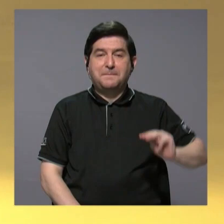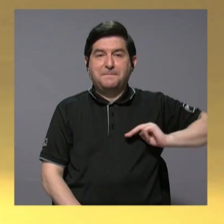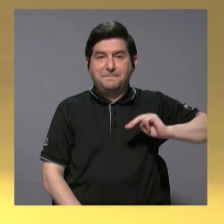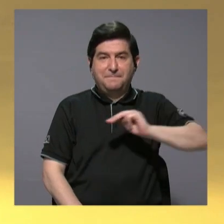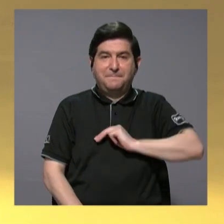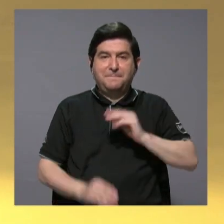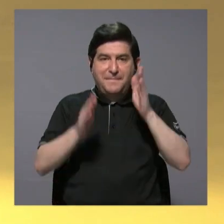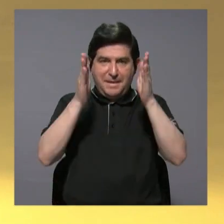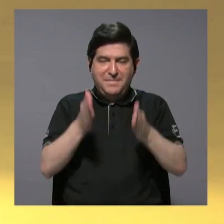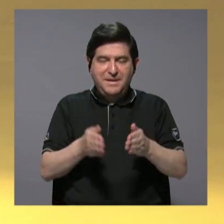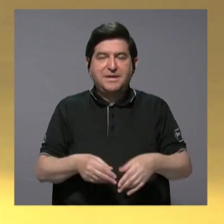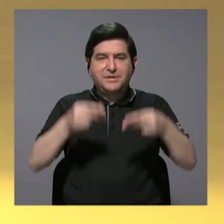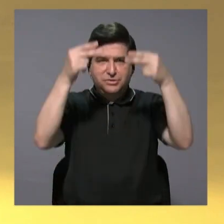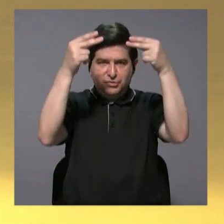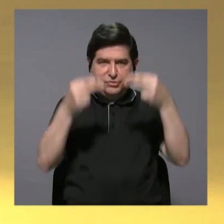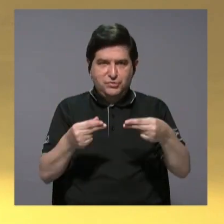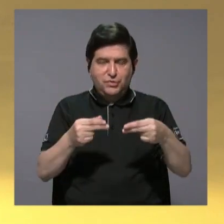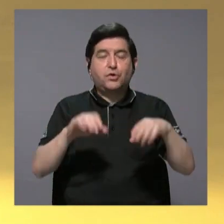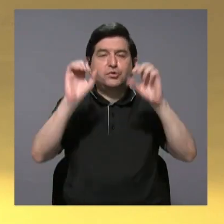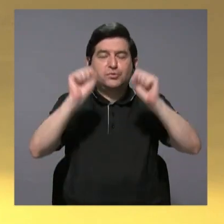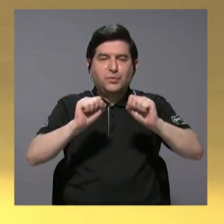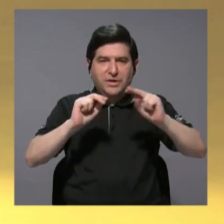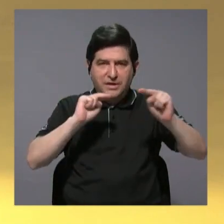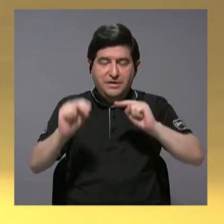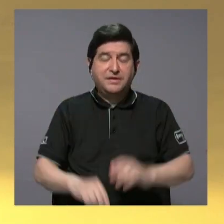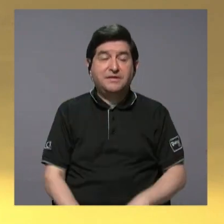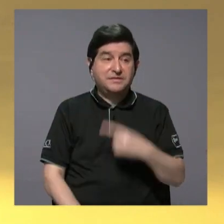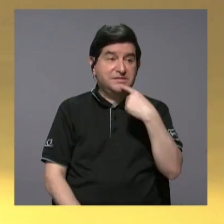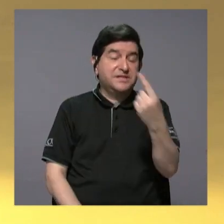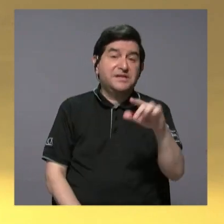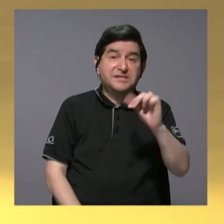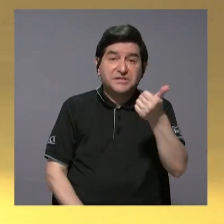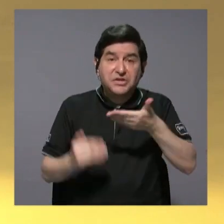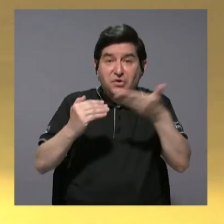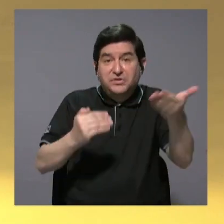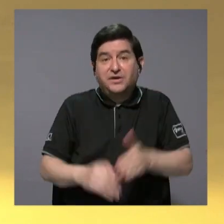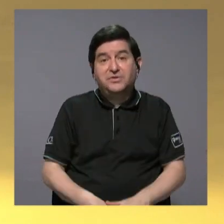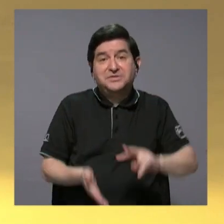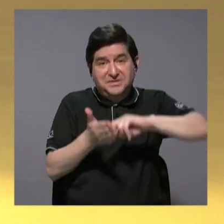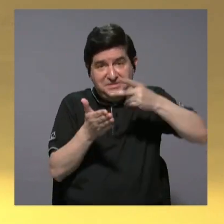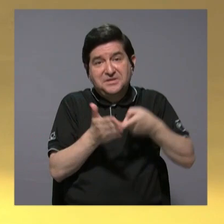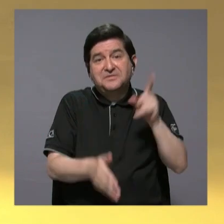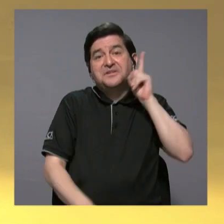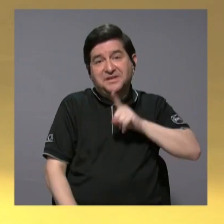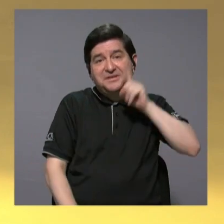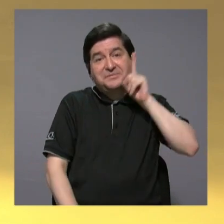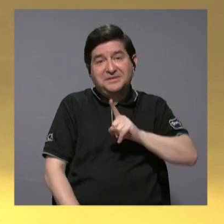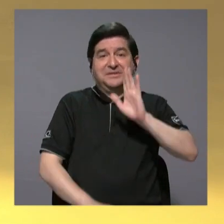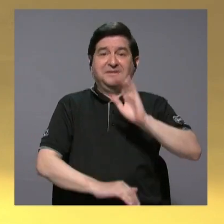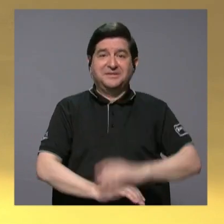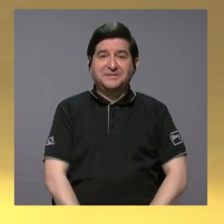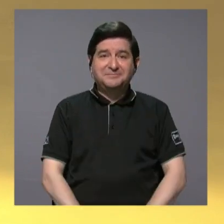ministros de Hacienda logran. Y si dijéramos otra cosa, estaríamos mintiendo.